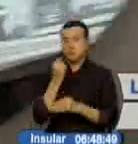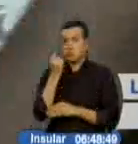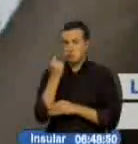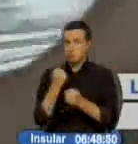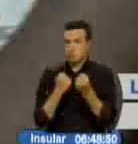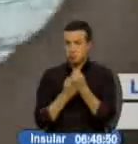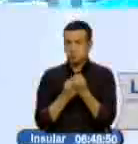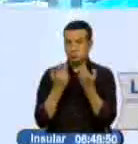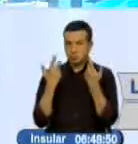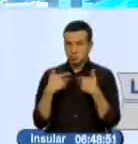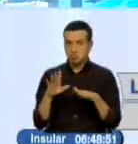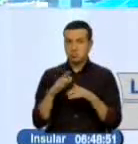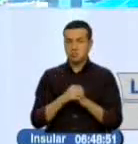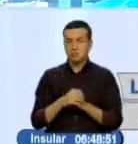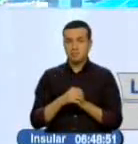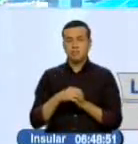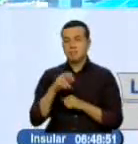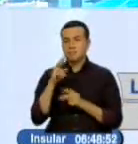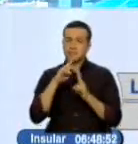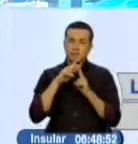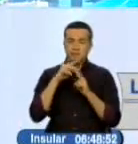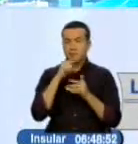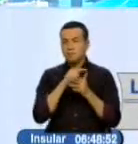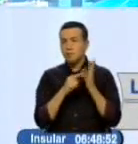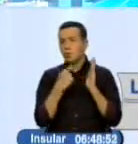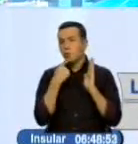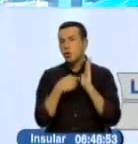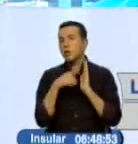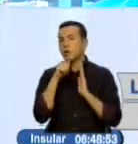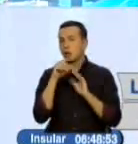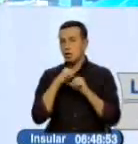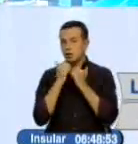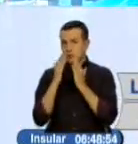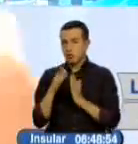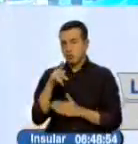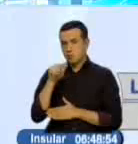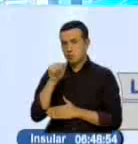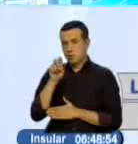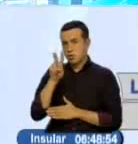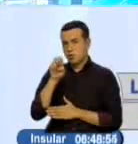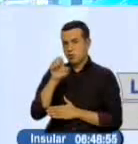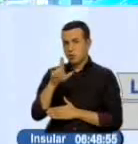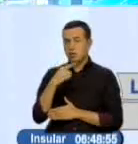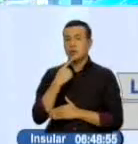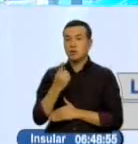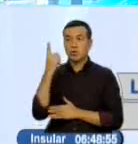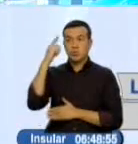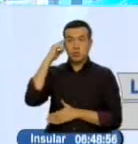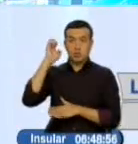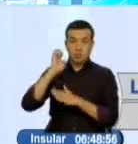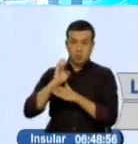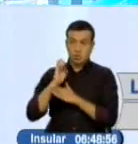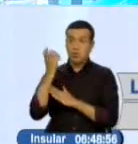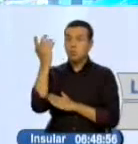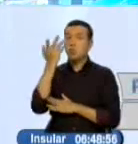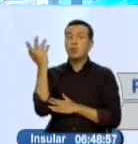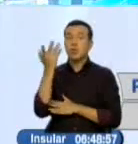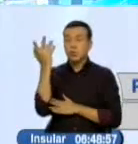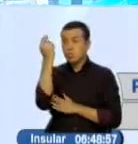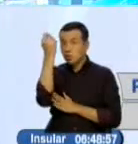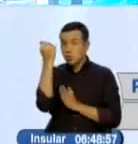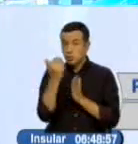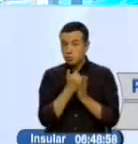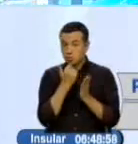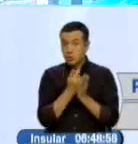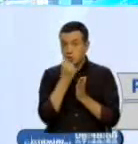financiamiento correspondiente, analizando varias alternativas, como lo explica el asambleísta Pavel Muñoz. El Estado ecuatoriano se nutre de los